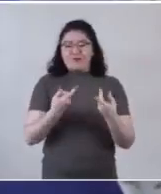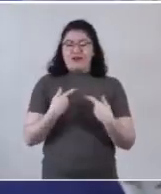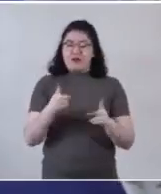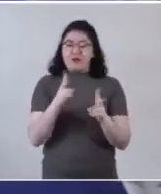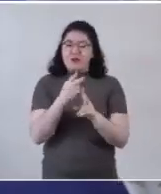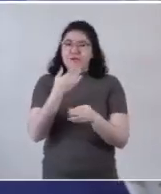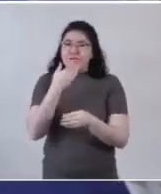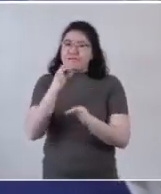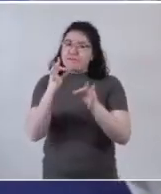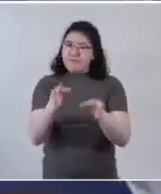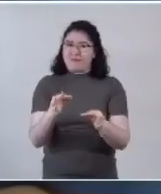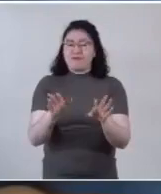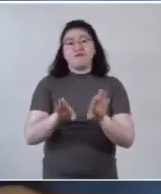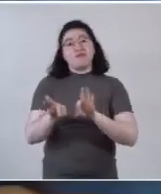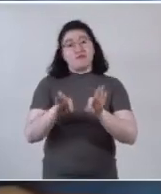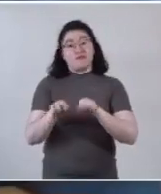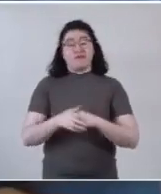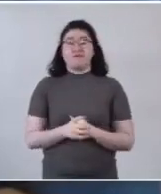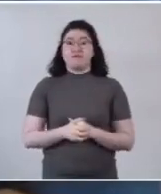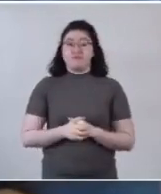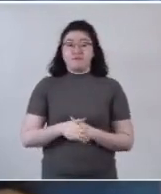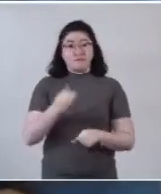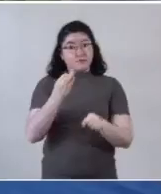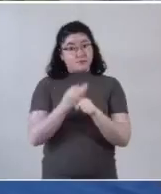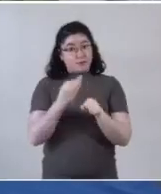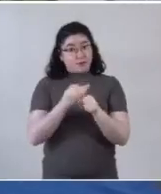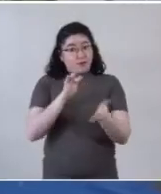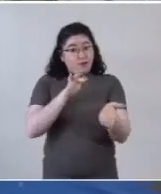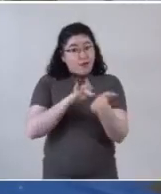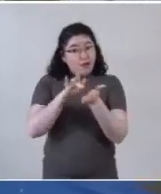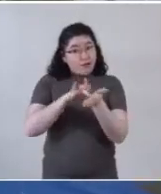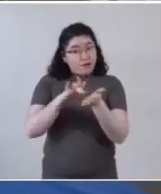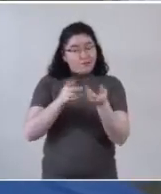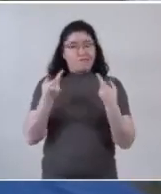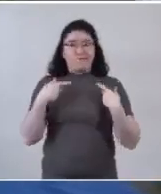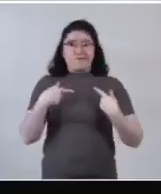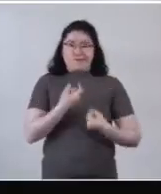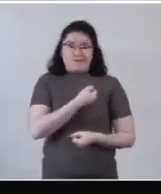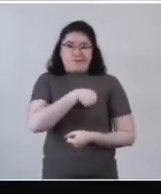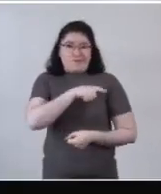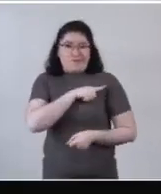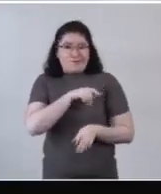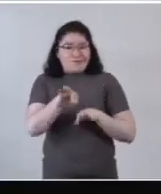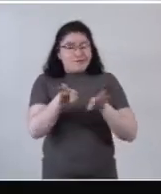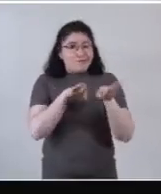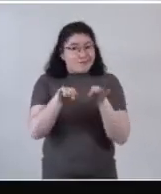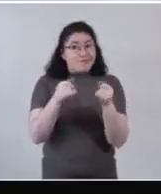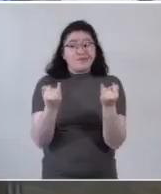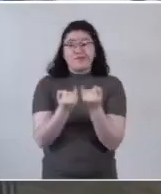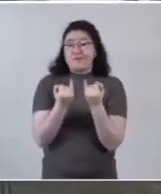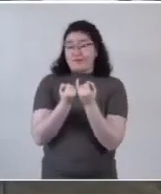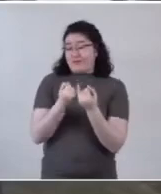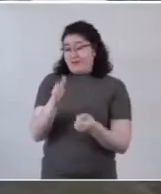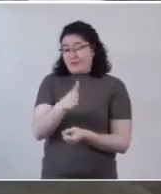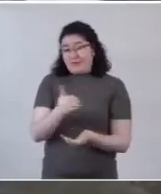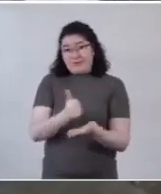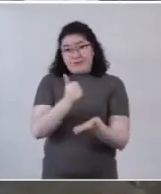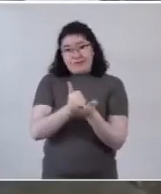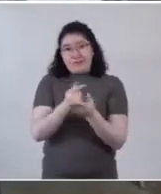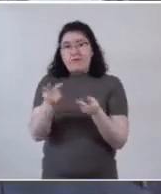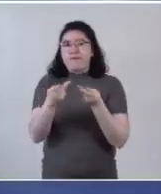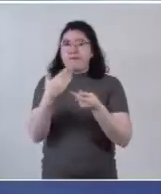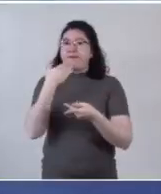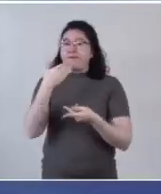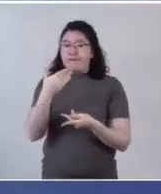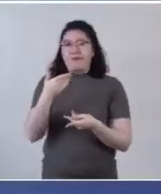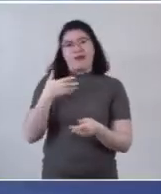aparatos. Gracias a este apoyo, la Ciudad de México y los trabajadores de la salud están mejor preparados, brindando un mejor servicio para quienes